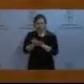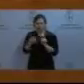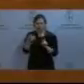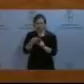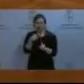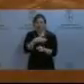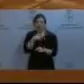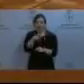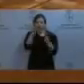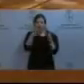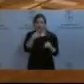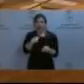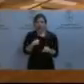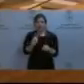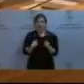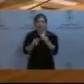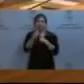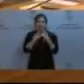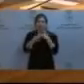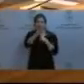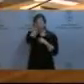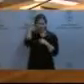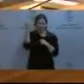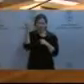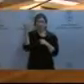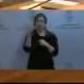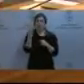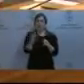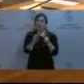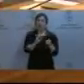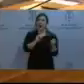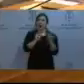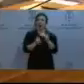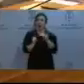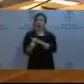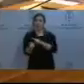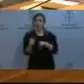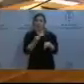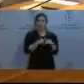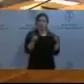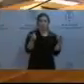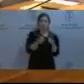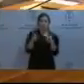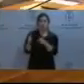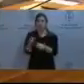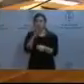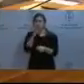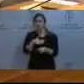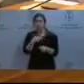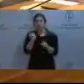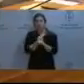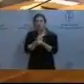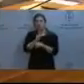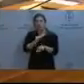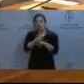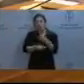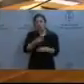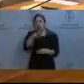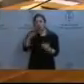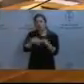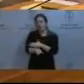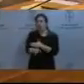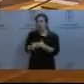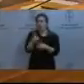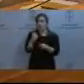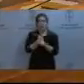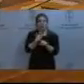decirme que las consultas de enfermería no tienen que alternarse, reduciendo así el tiempo de cada una para poder desarrollar su actividad? El acceso al centro de salud no existe en la